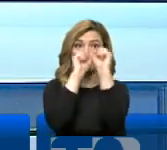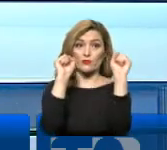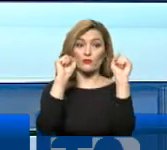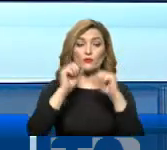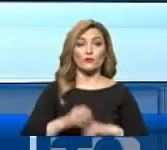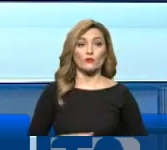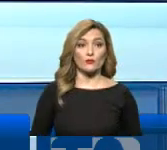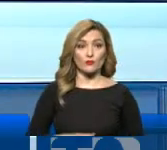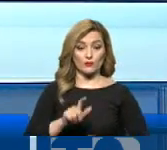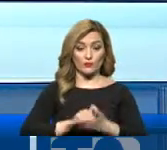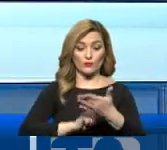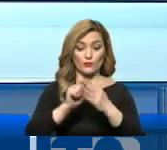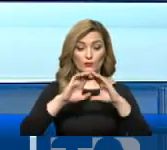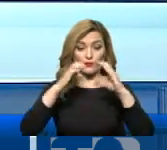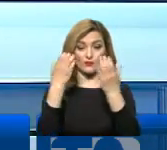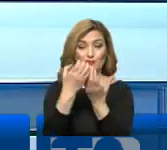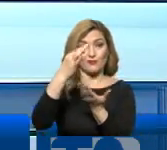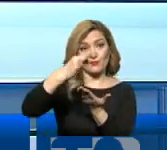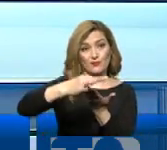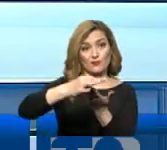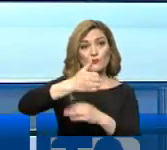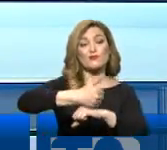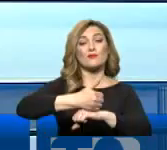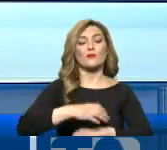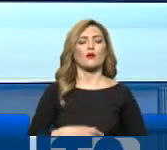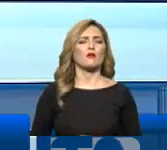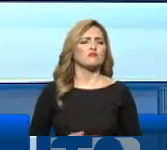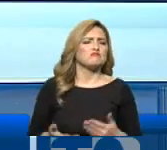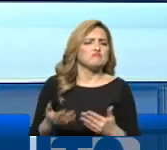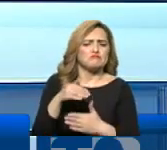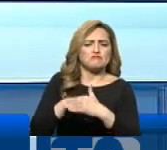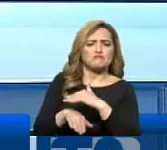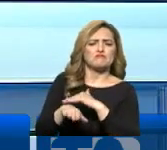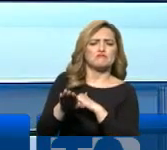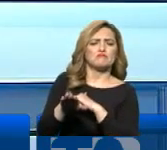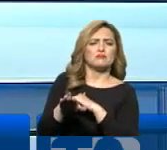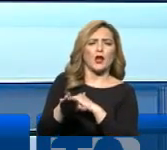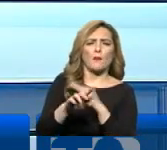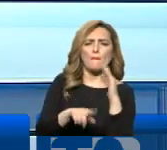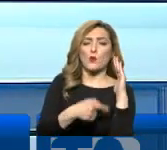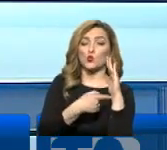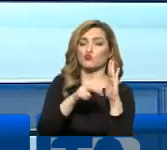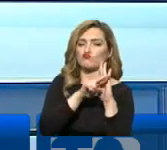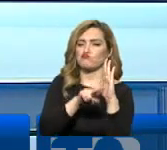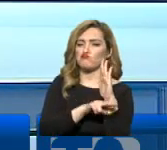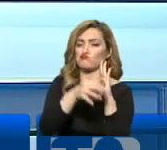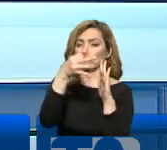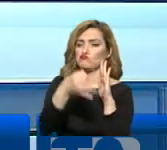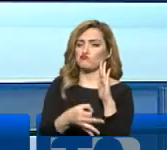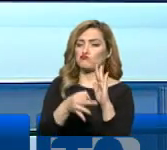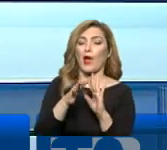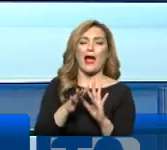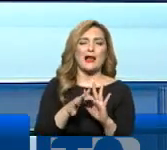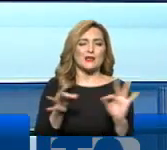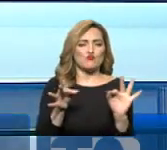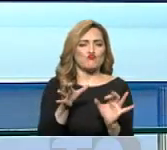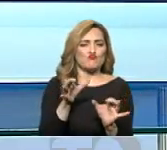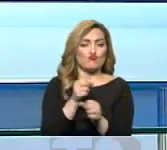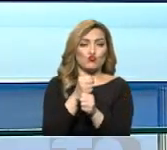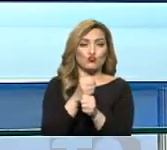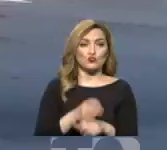de la aprobación del COE cantonal. Para ingresar a las instalaciones se siguen los debidos protocolos de bioseguridad.